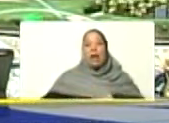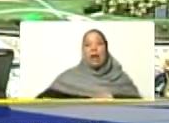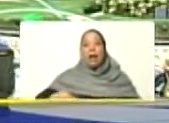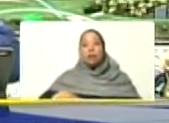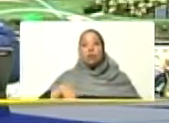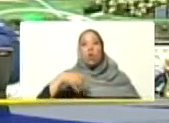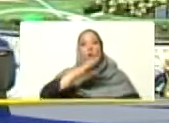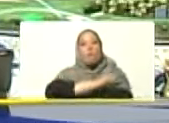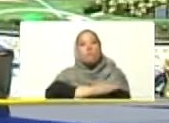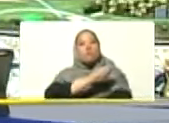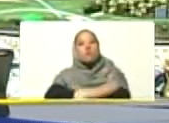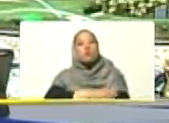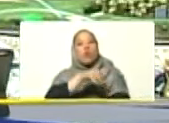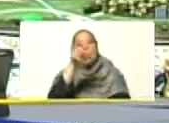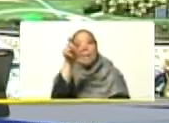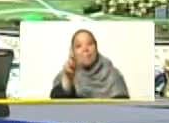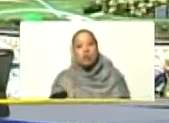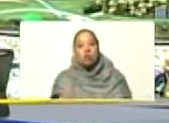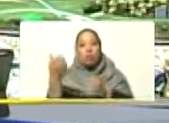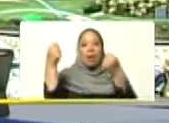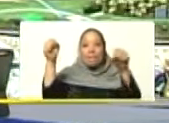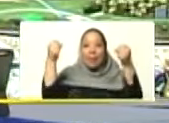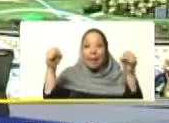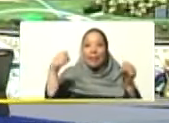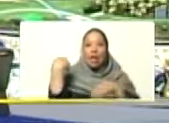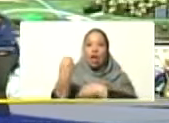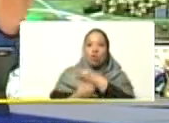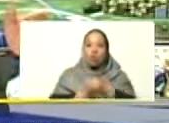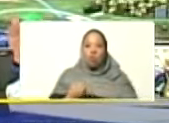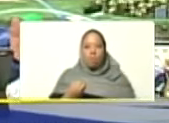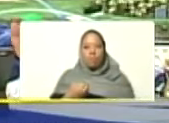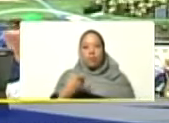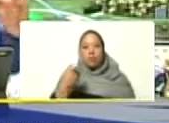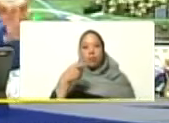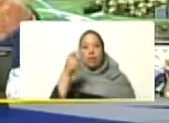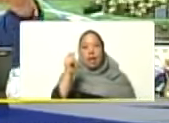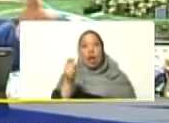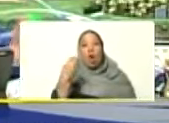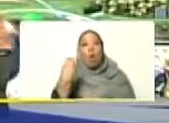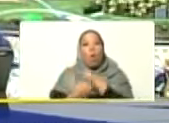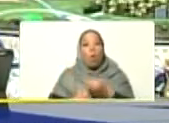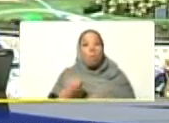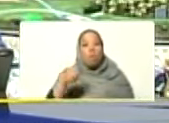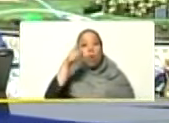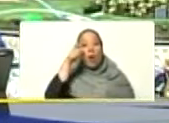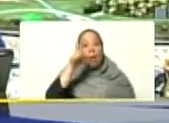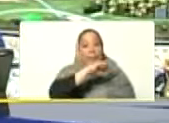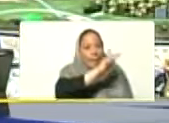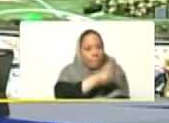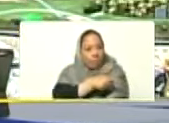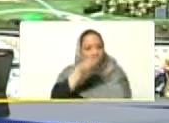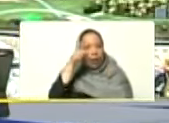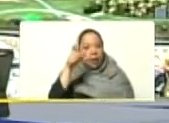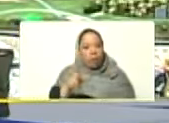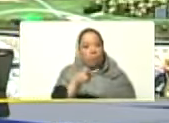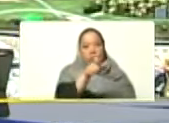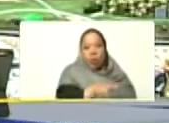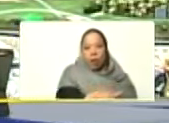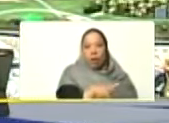conciencia, en base a la praxis y a una teoría correcta del poder popular, del poder